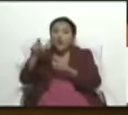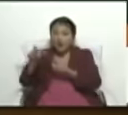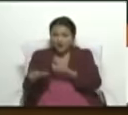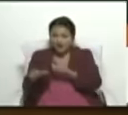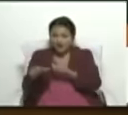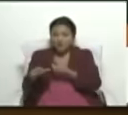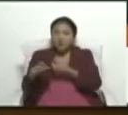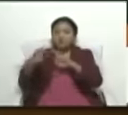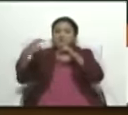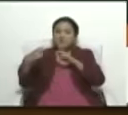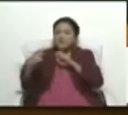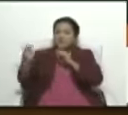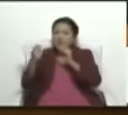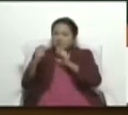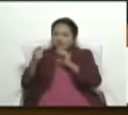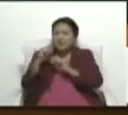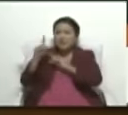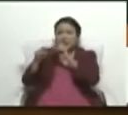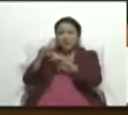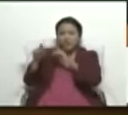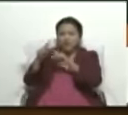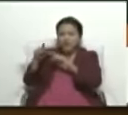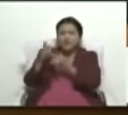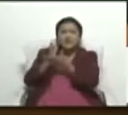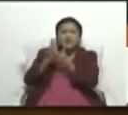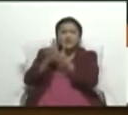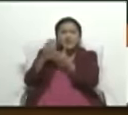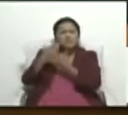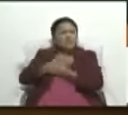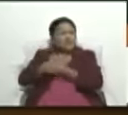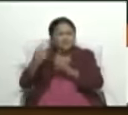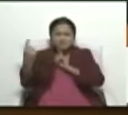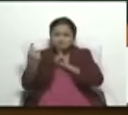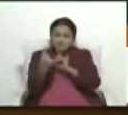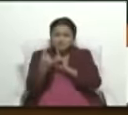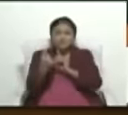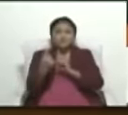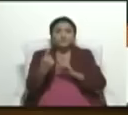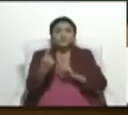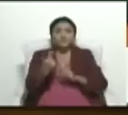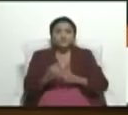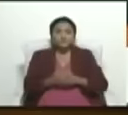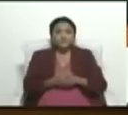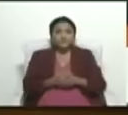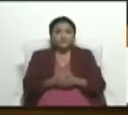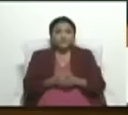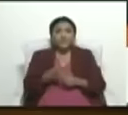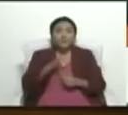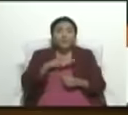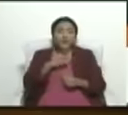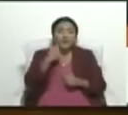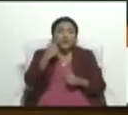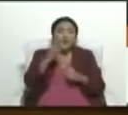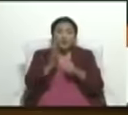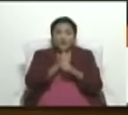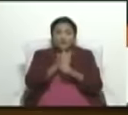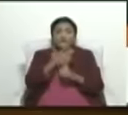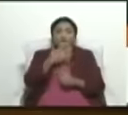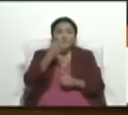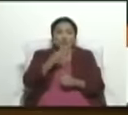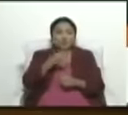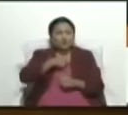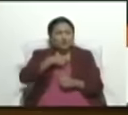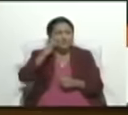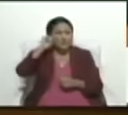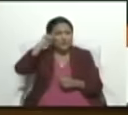Ellas conmigo siempre tuvieron la creencia de que podíamos llegar a la verdad. Yo quiero recordar parte de